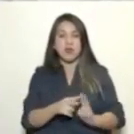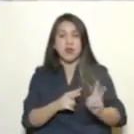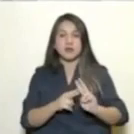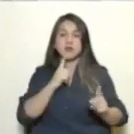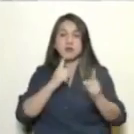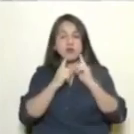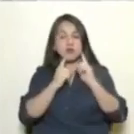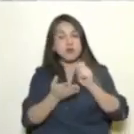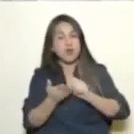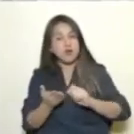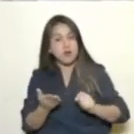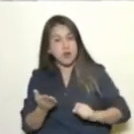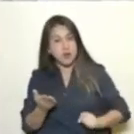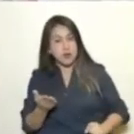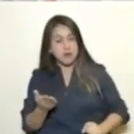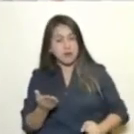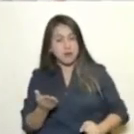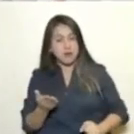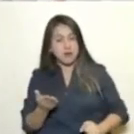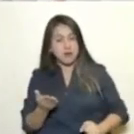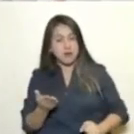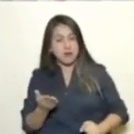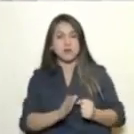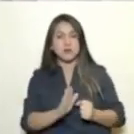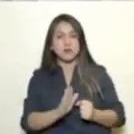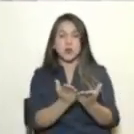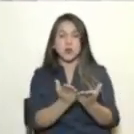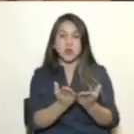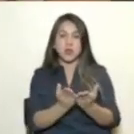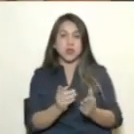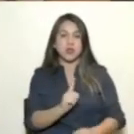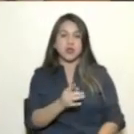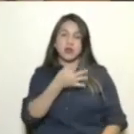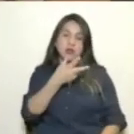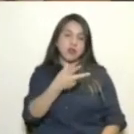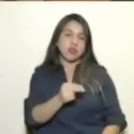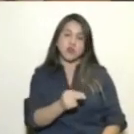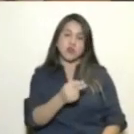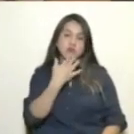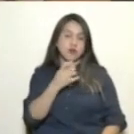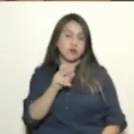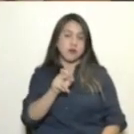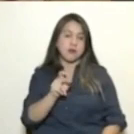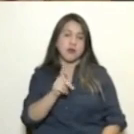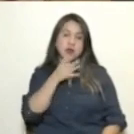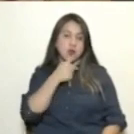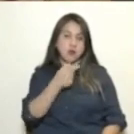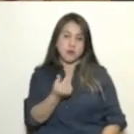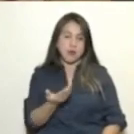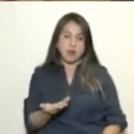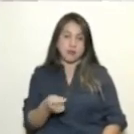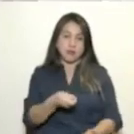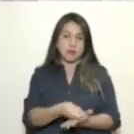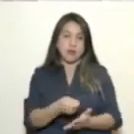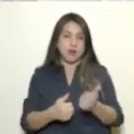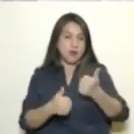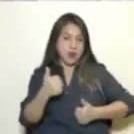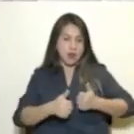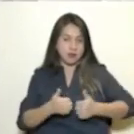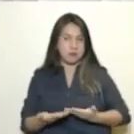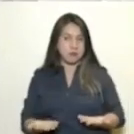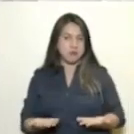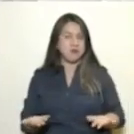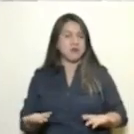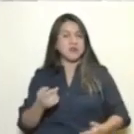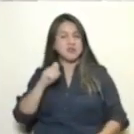le va bien en la prueba, puede seguir estudiando. Y no que le digan no porque su padre no tiene plata. Entonces, ¿qué